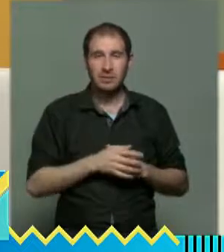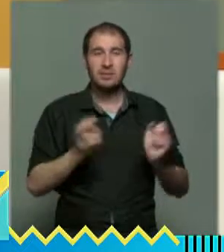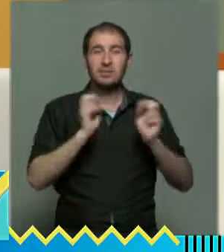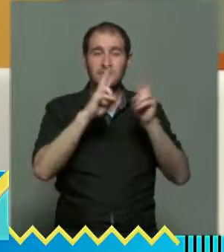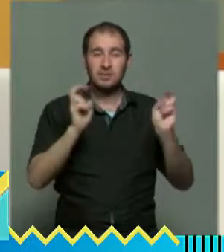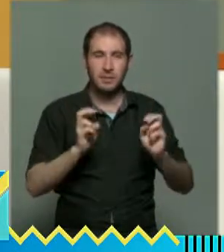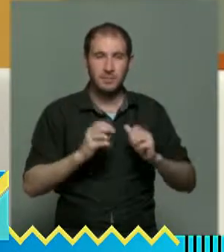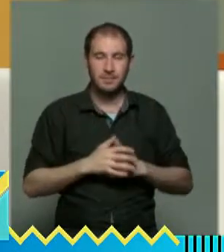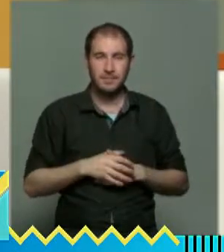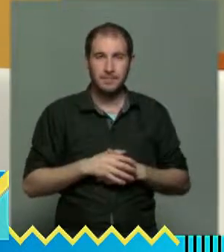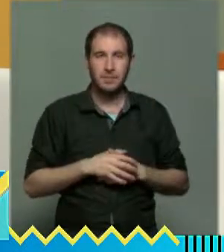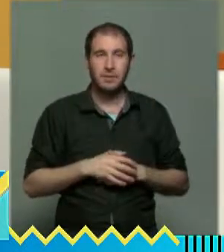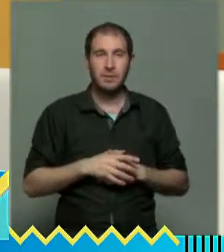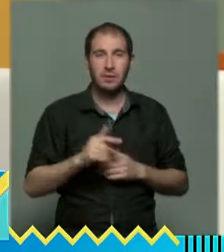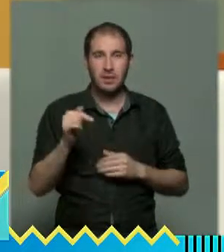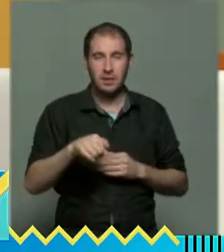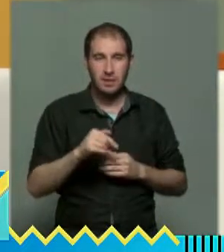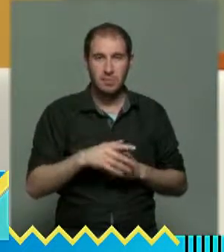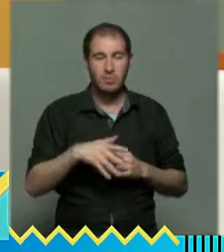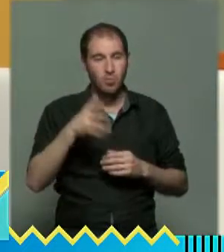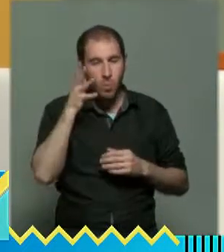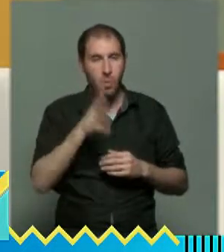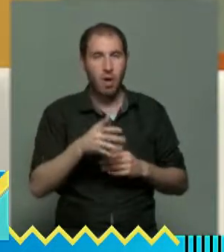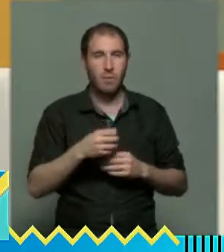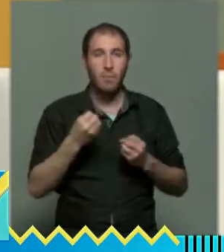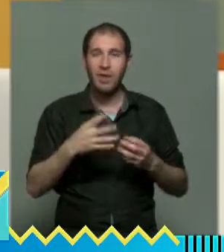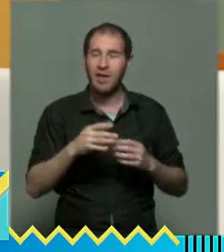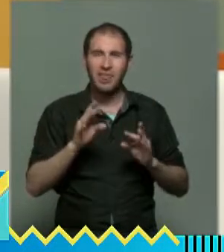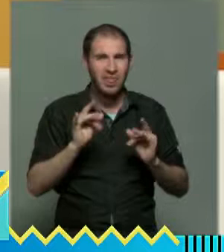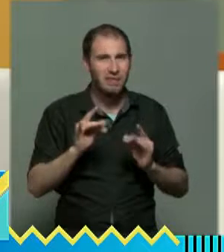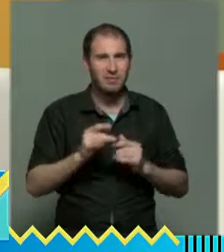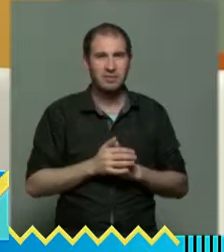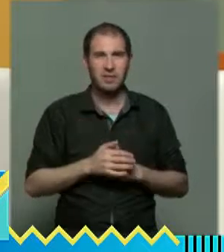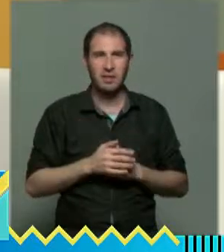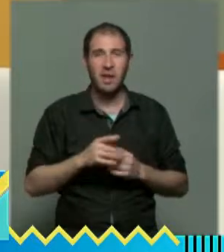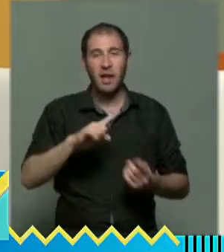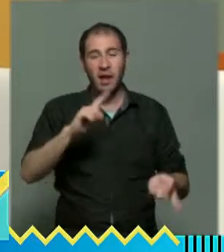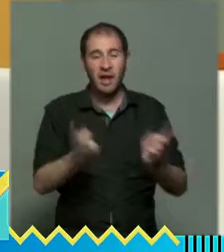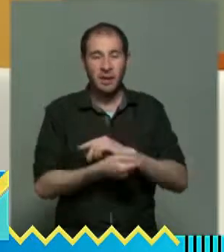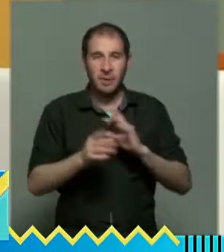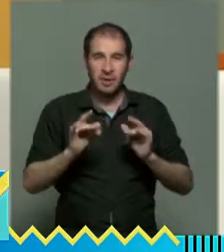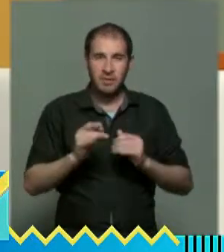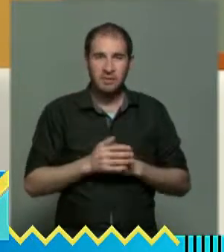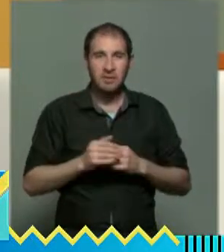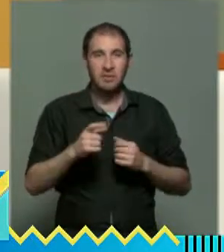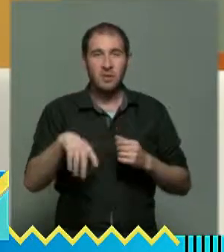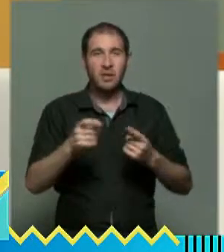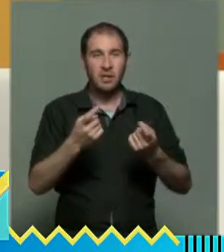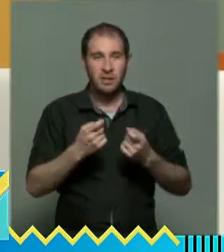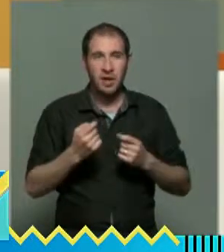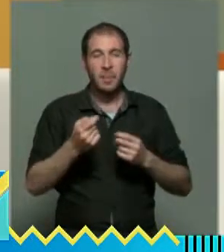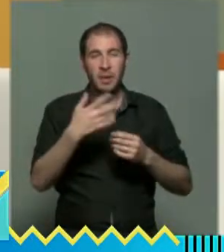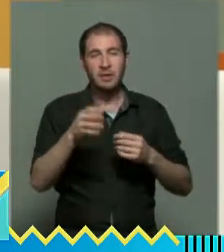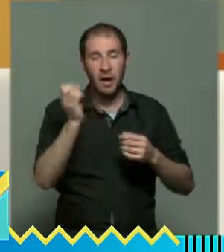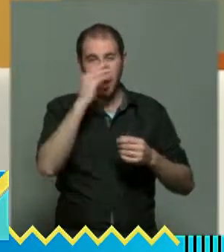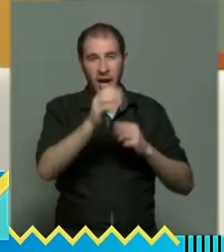temas que hay que trabajar muchísimo, porque es muy difícil hacer una reconversión donde la necesitamos los pequeños